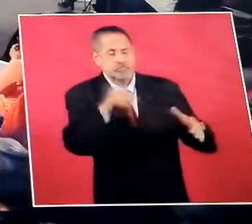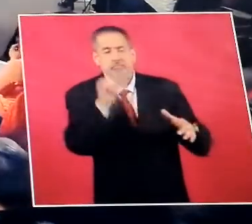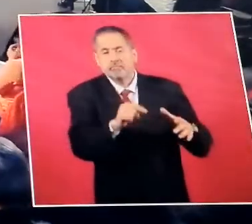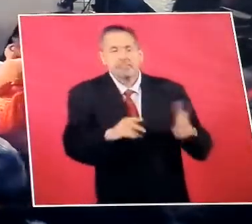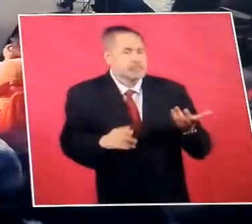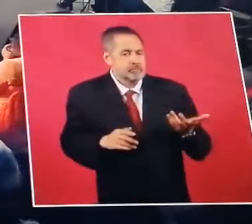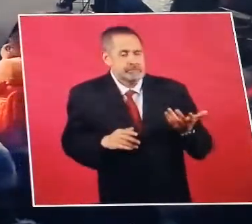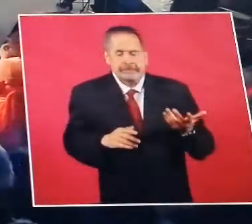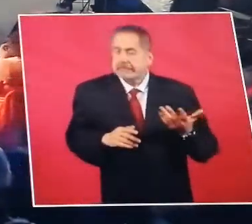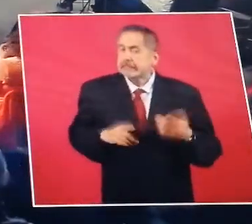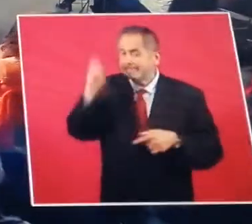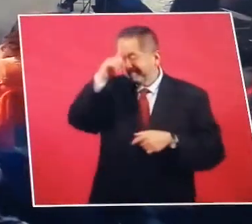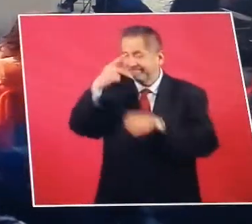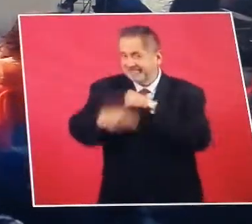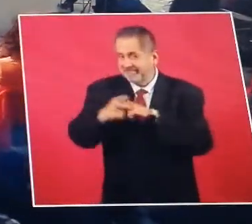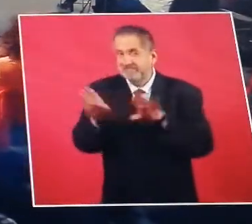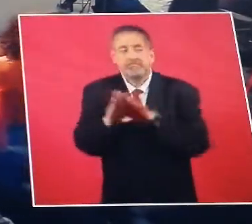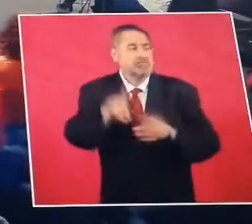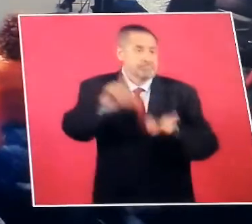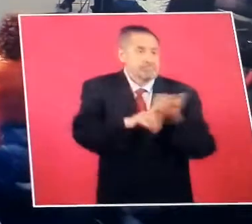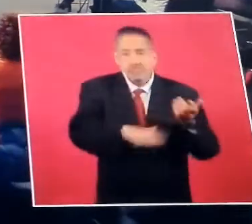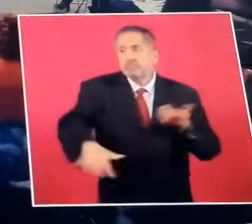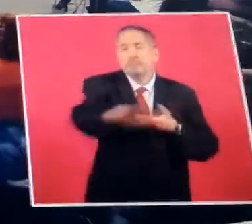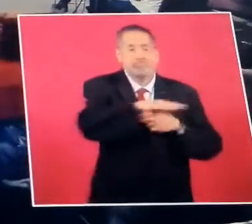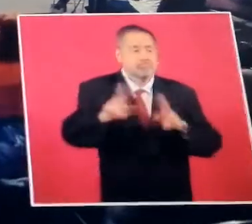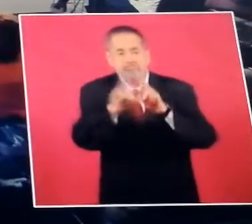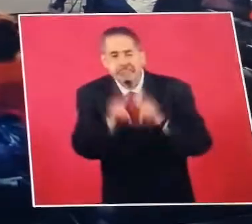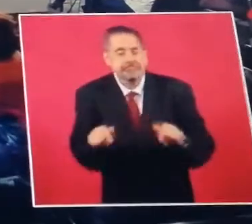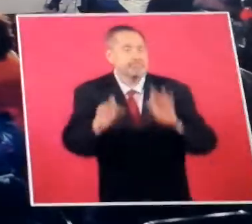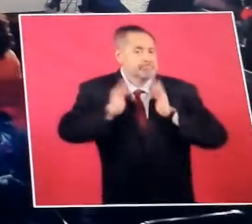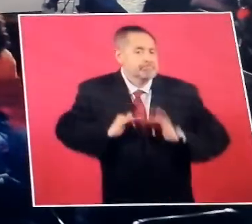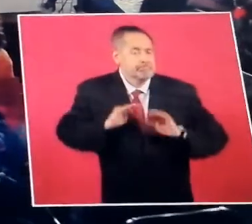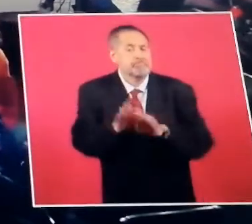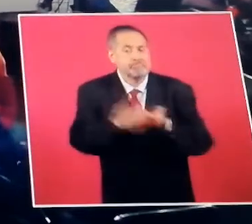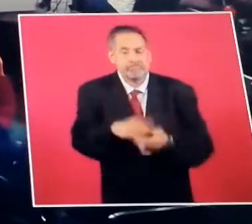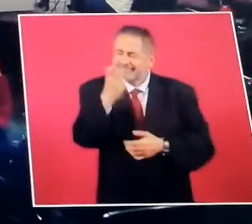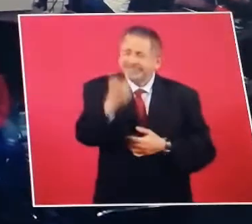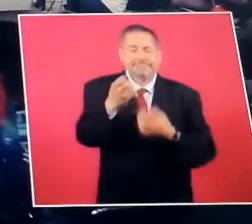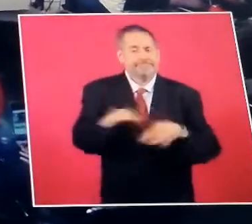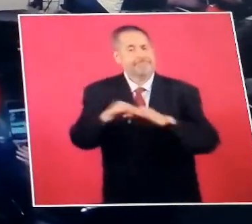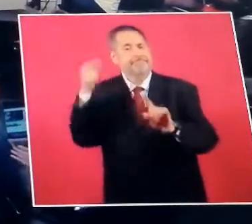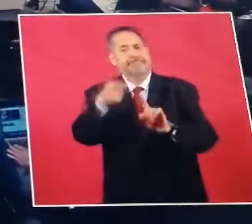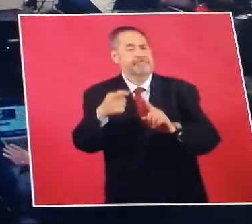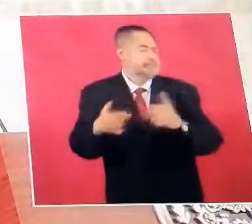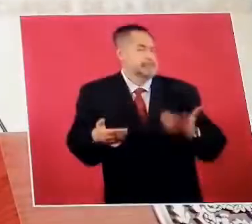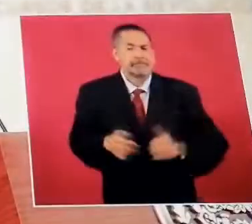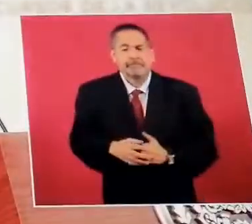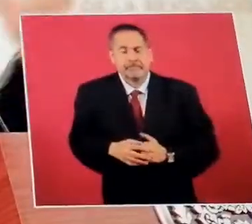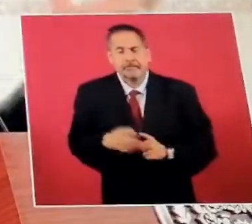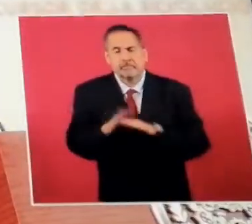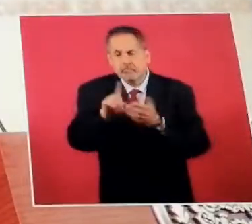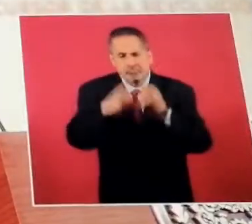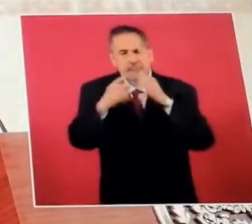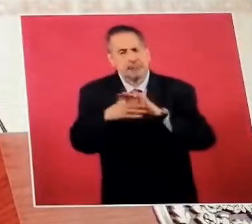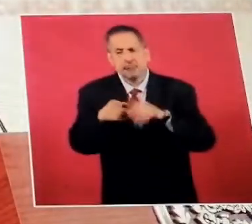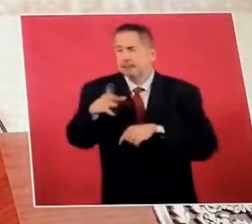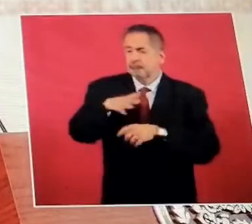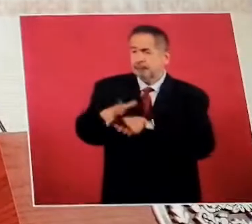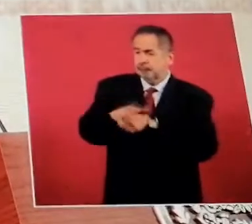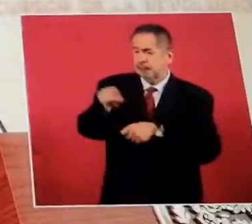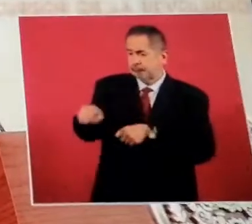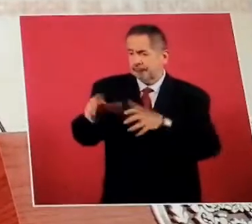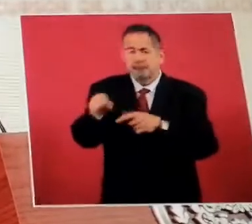como desafío el garantizar la paz, la tranquilidad al interior del país. Y contamos con una institución